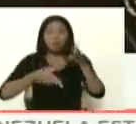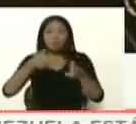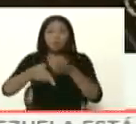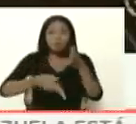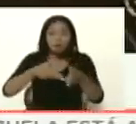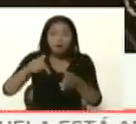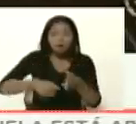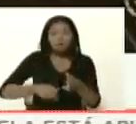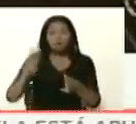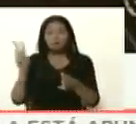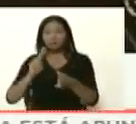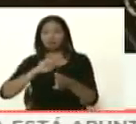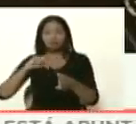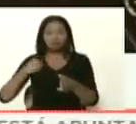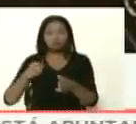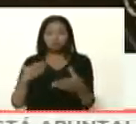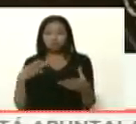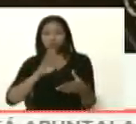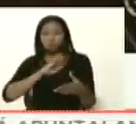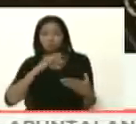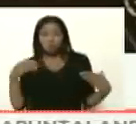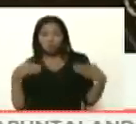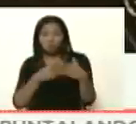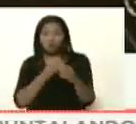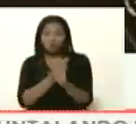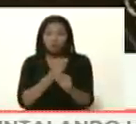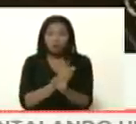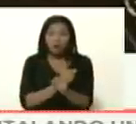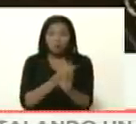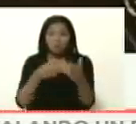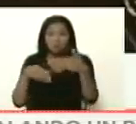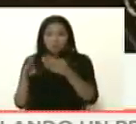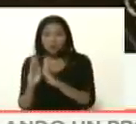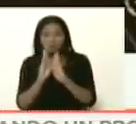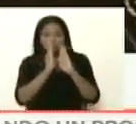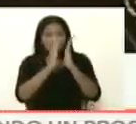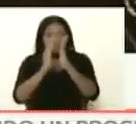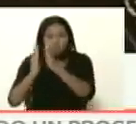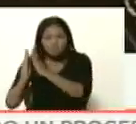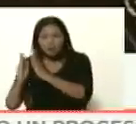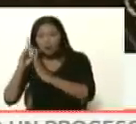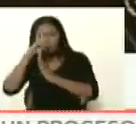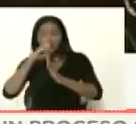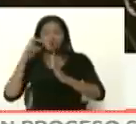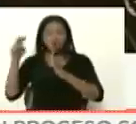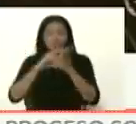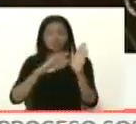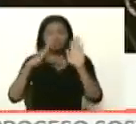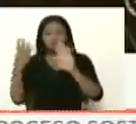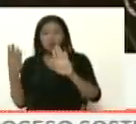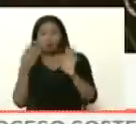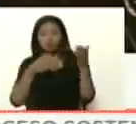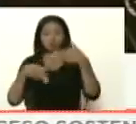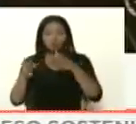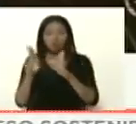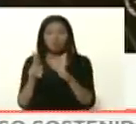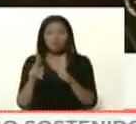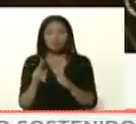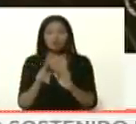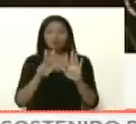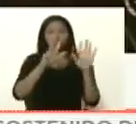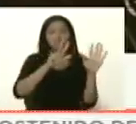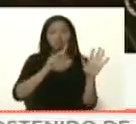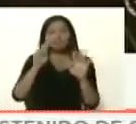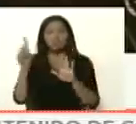y hemos, con nuestra propia clase trabajadora, con una estructura muy organizada, en el año 2019 logramos construir 81 kilómetros de